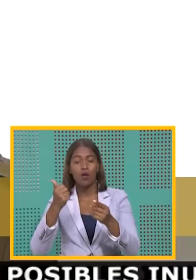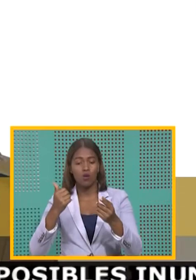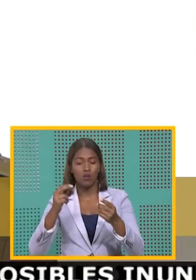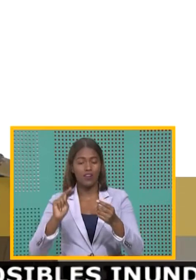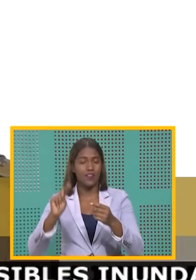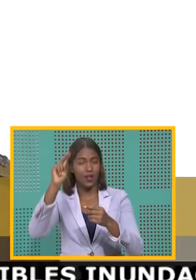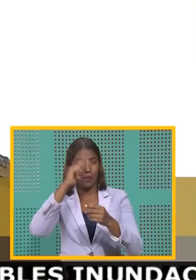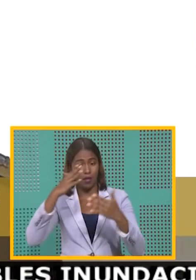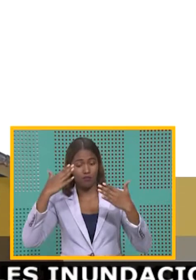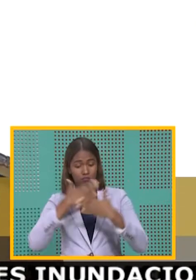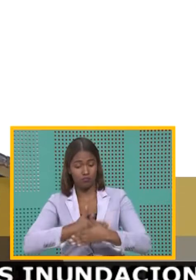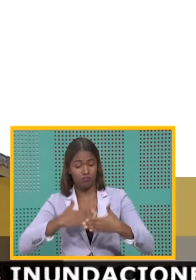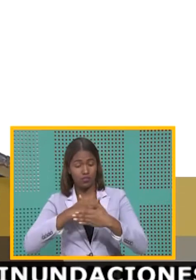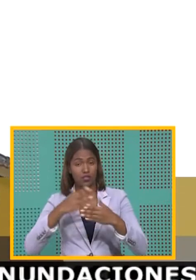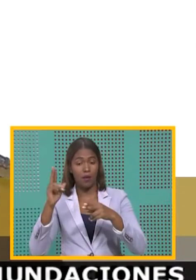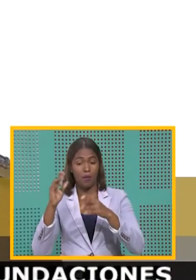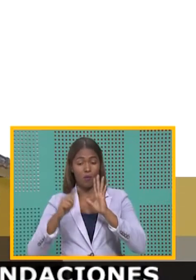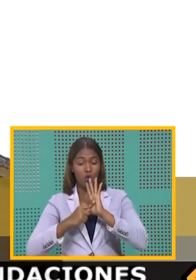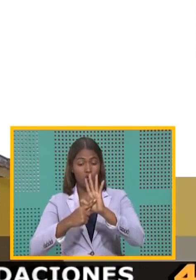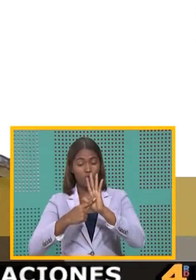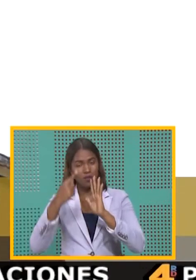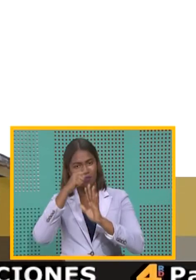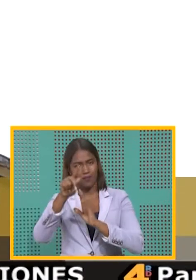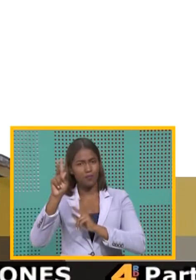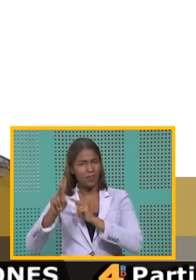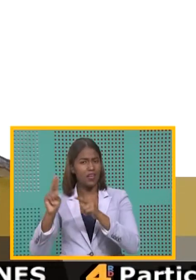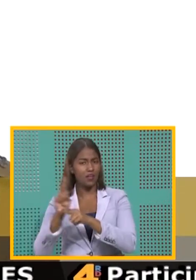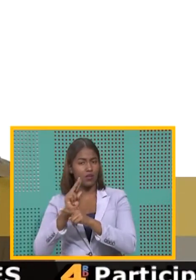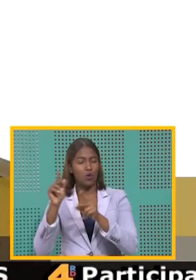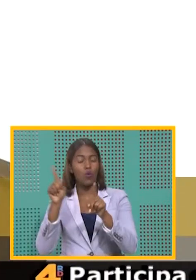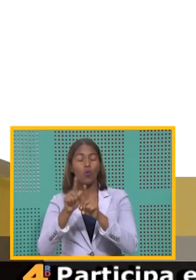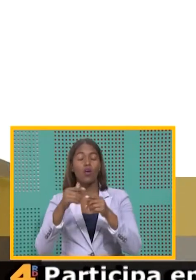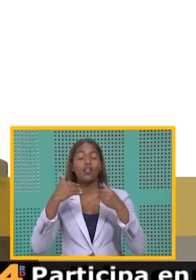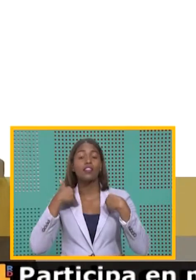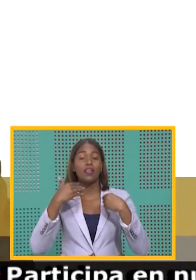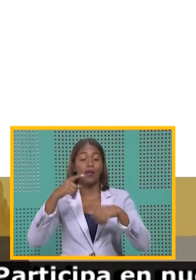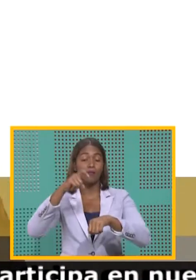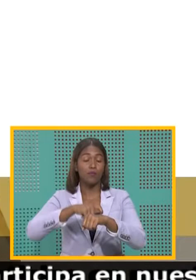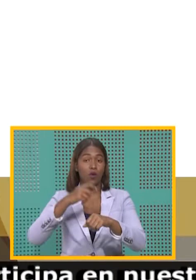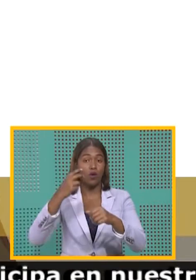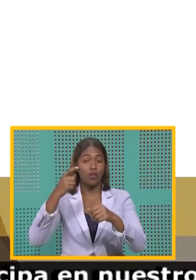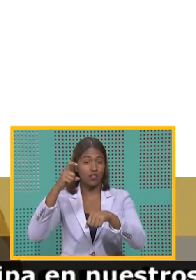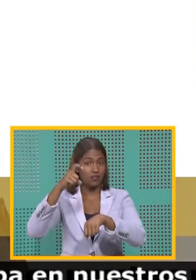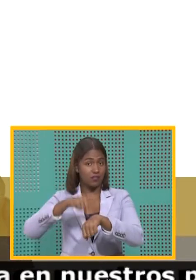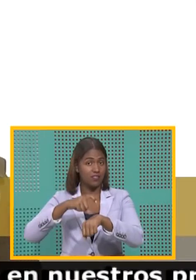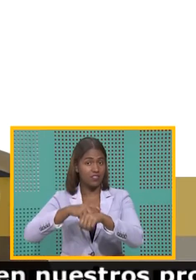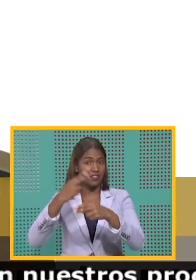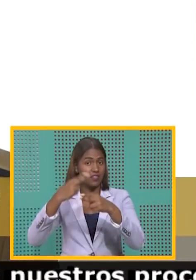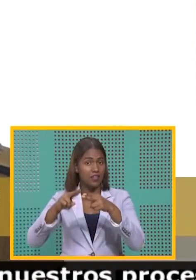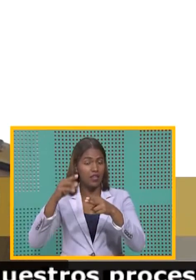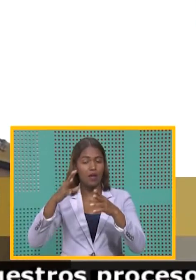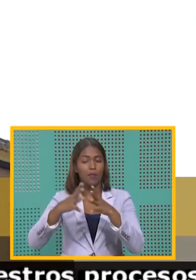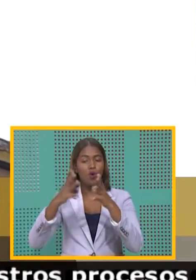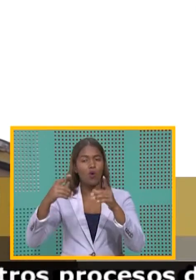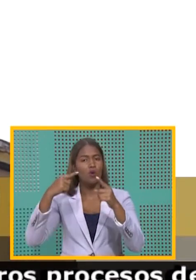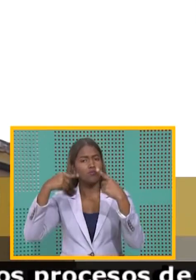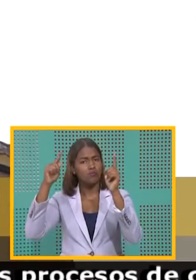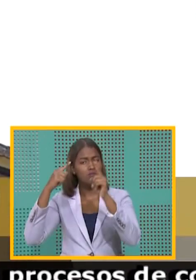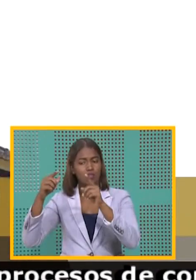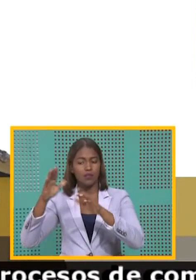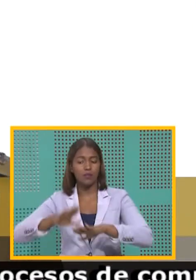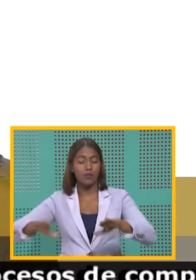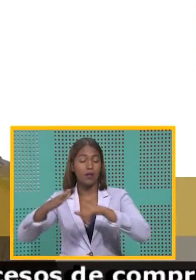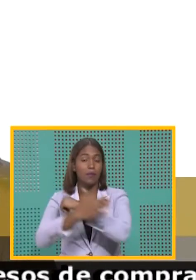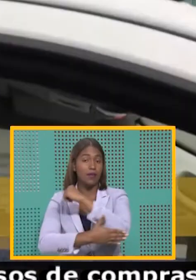satisfacción mostrados por los usuarios, además de conseguir en poco tiempo resultados que muchos países del área